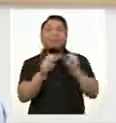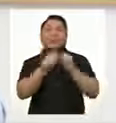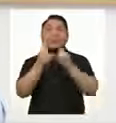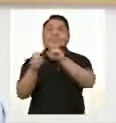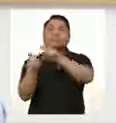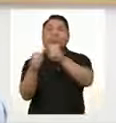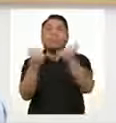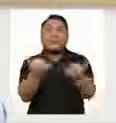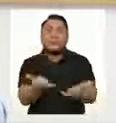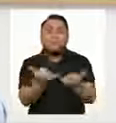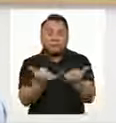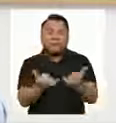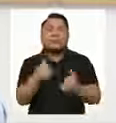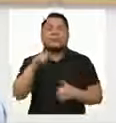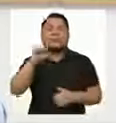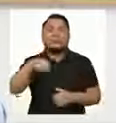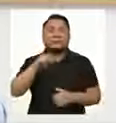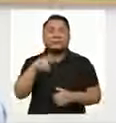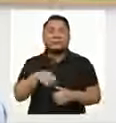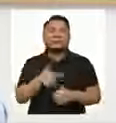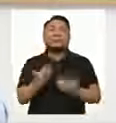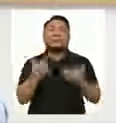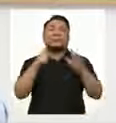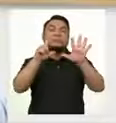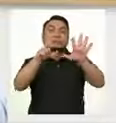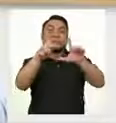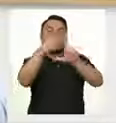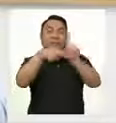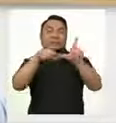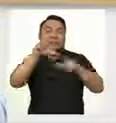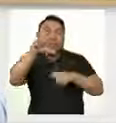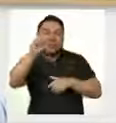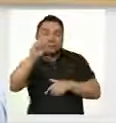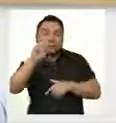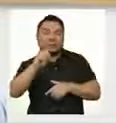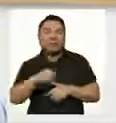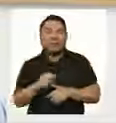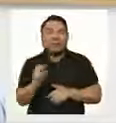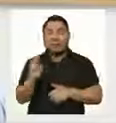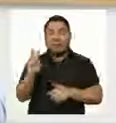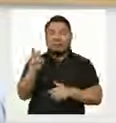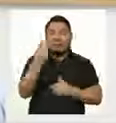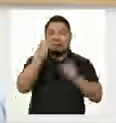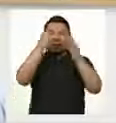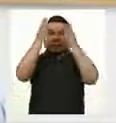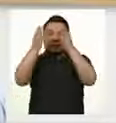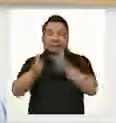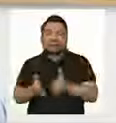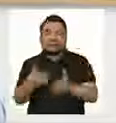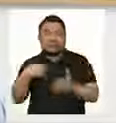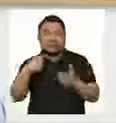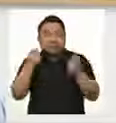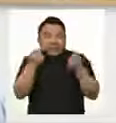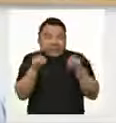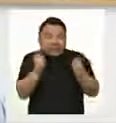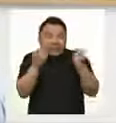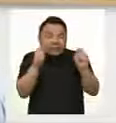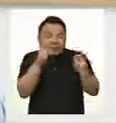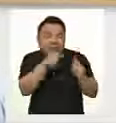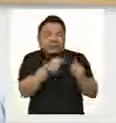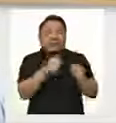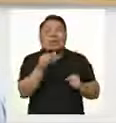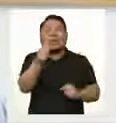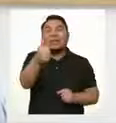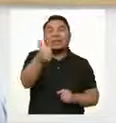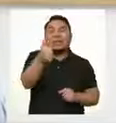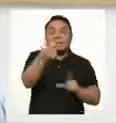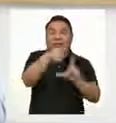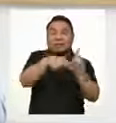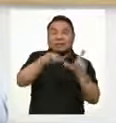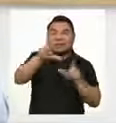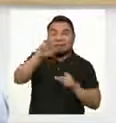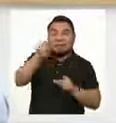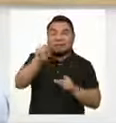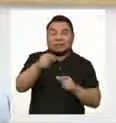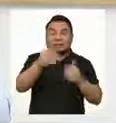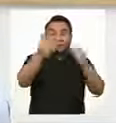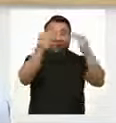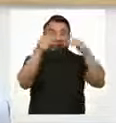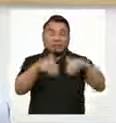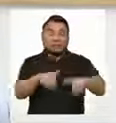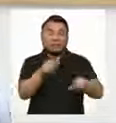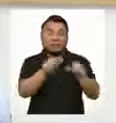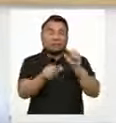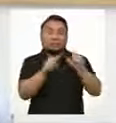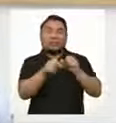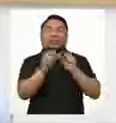hoy, que es si, era 7 entre 30. Para la segunda categoría, lo intento, era 10 entre 30. Y para la